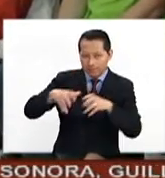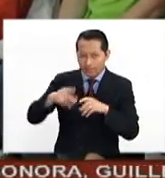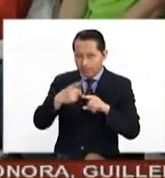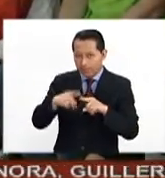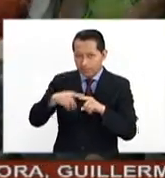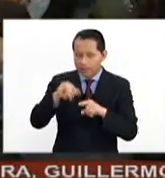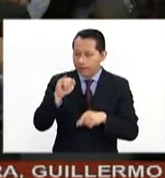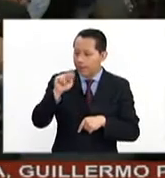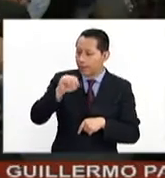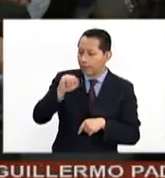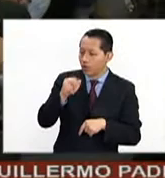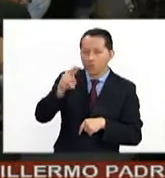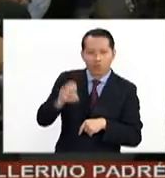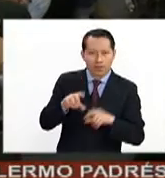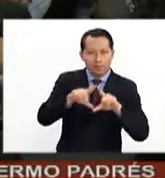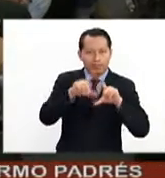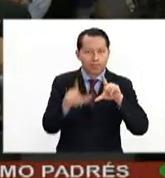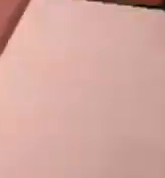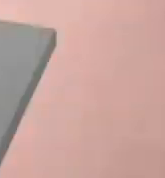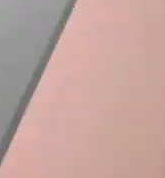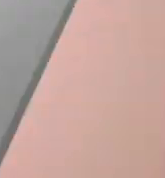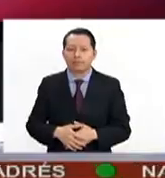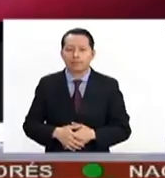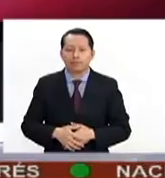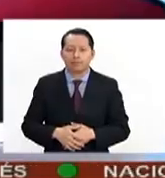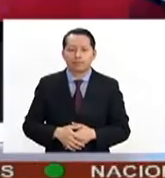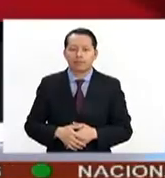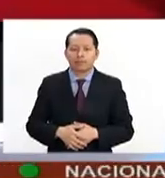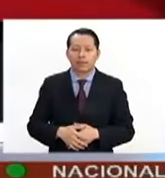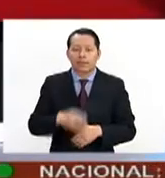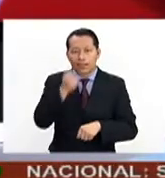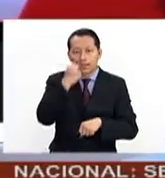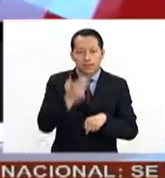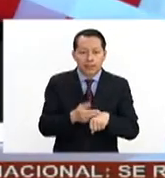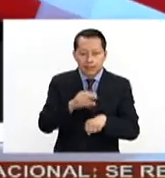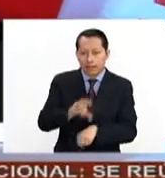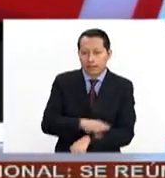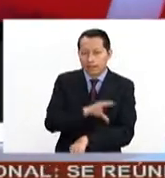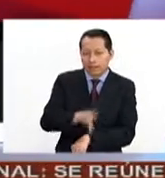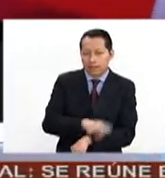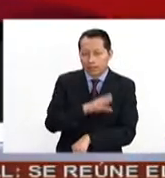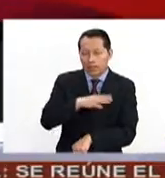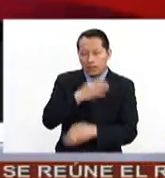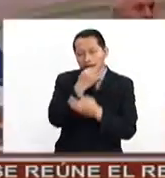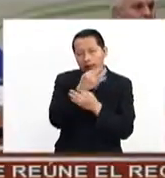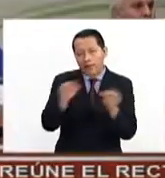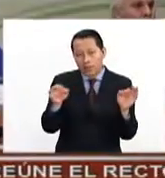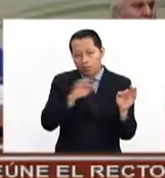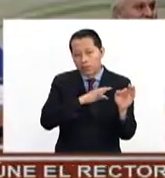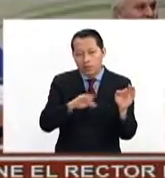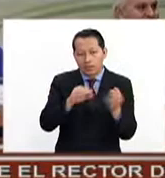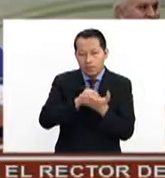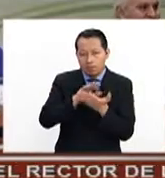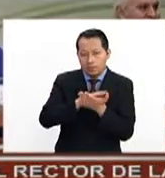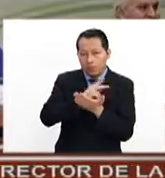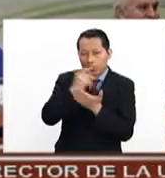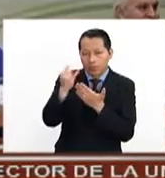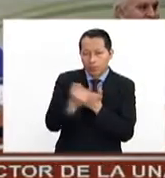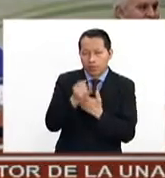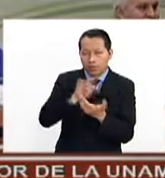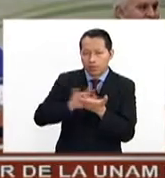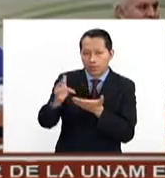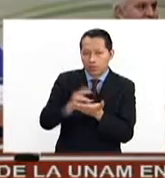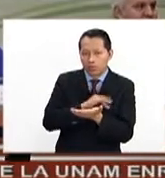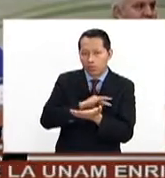el IMJUVE en todo el país. La Secretaría de Energía lanzó la convocatoria para elaborar proyectos de colaboración